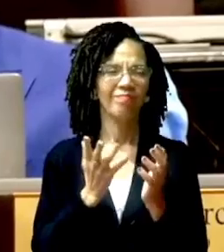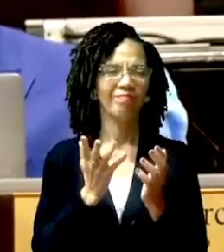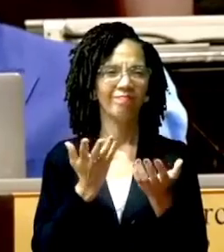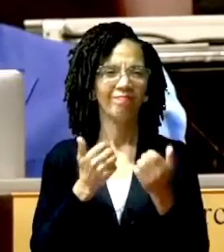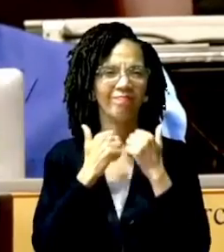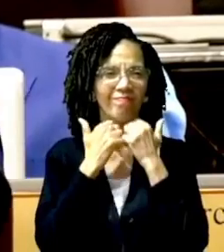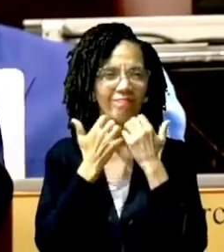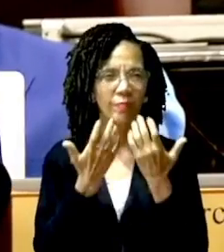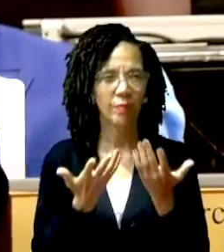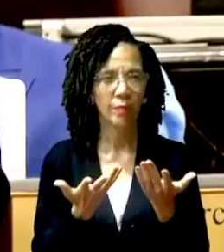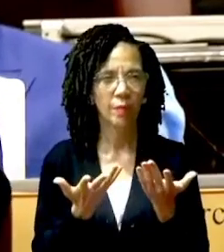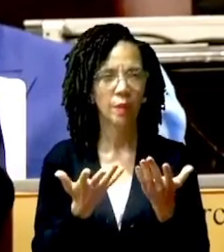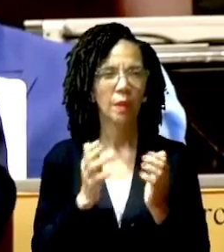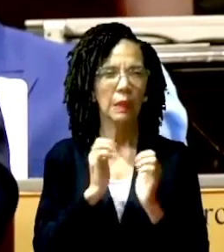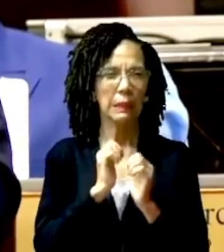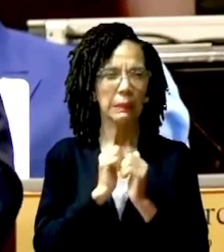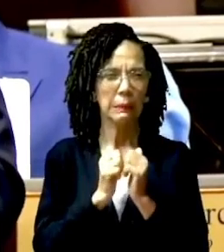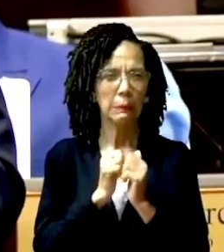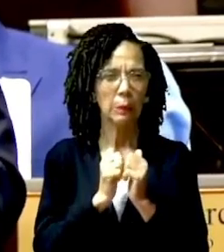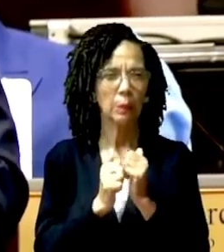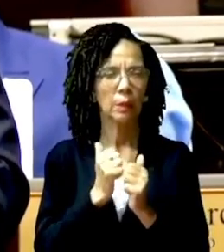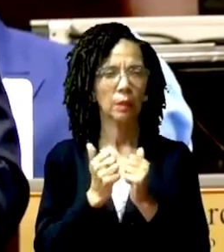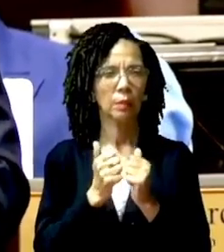dedicados al área del deporte en mi pueblo,